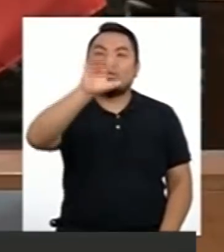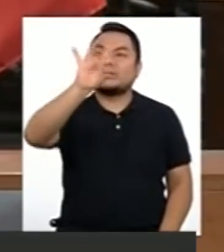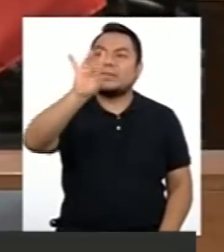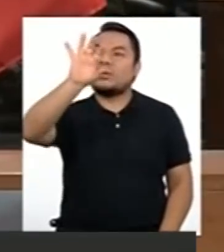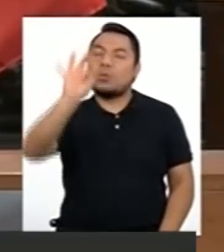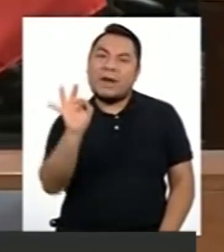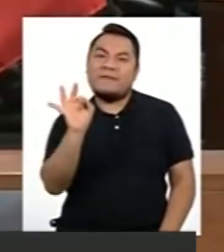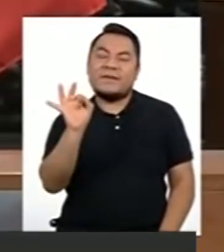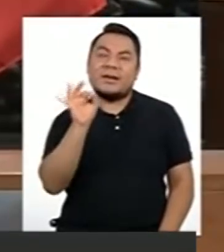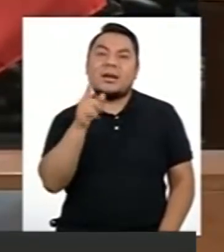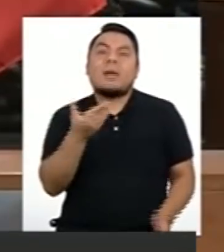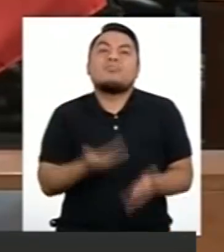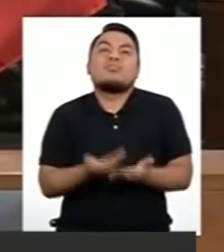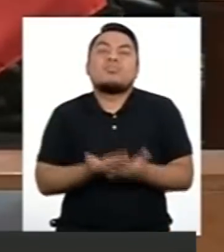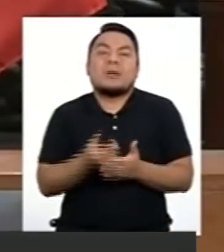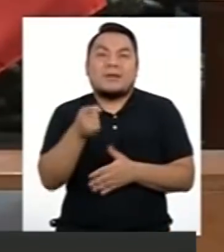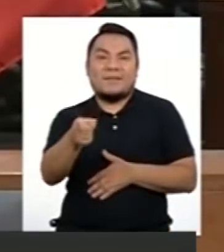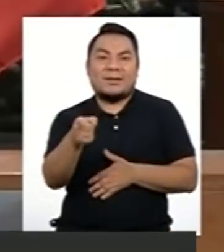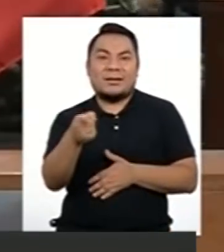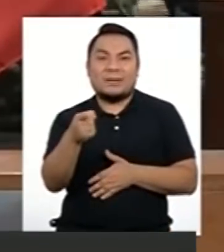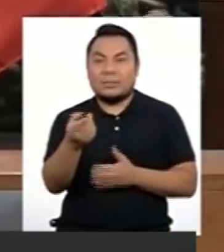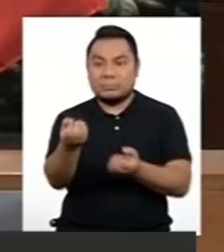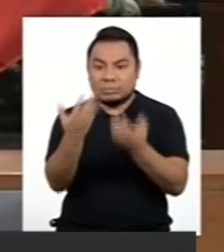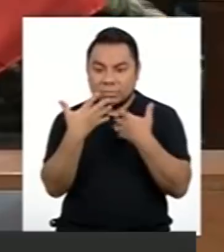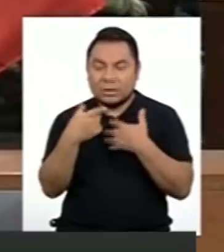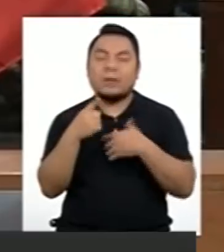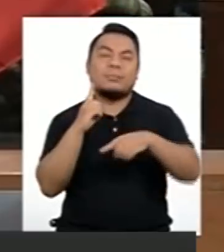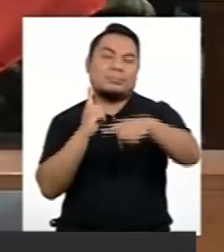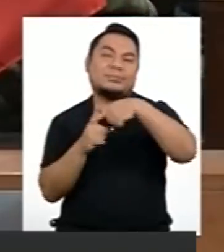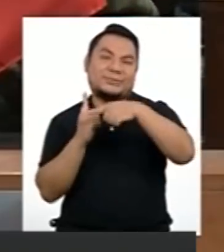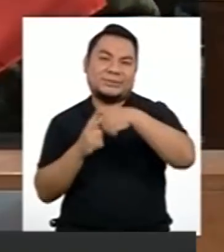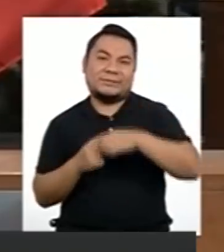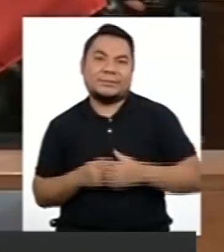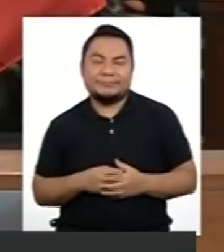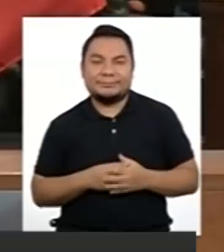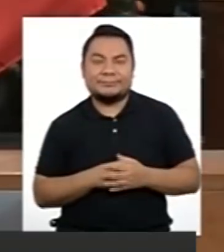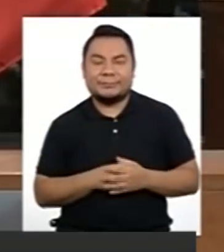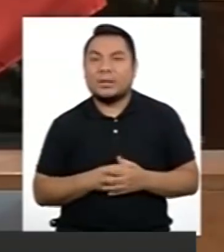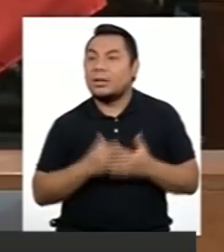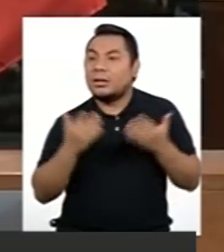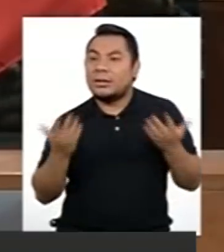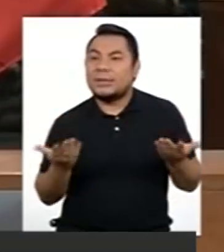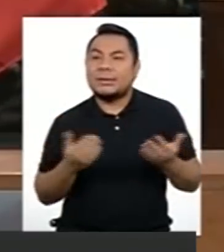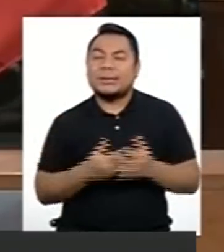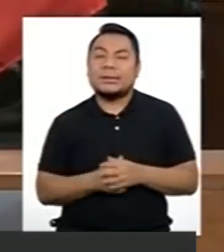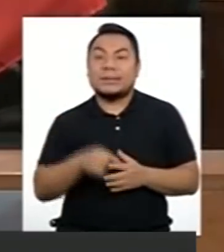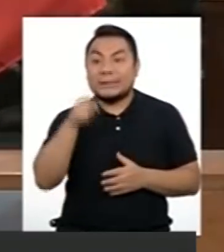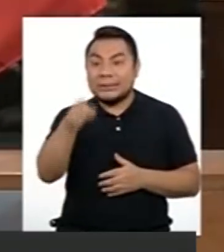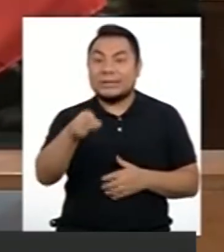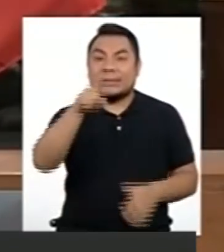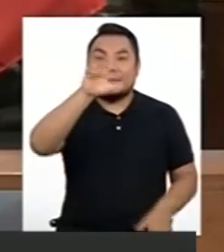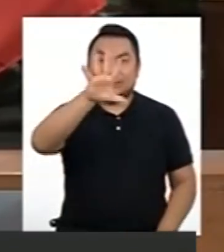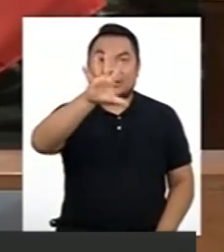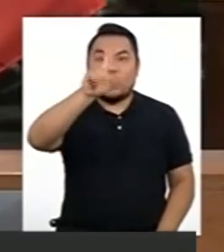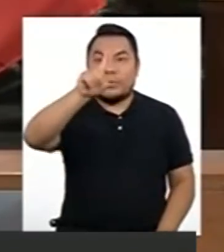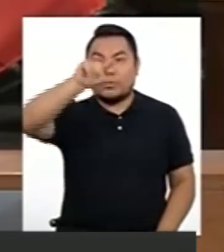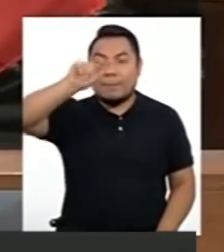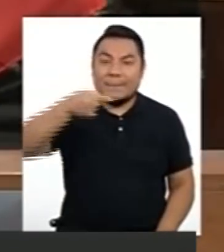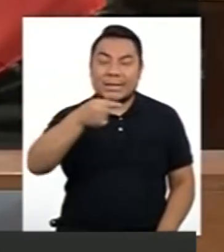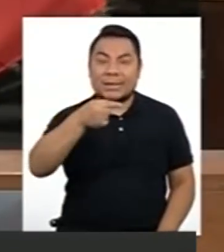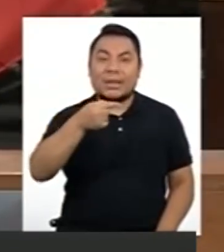51.189 pruebas que han arrojado como positivo, ¿no? Y que de esas